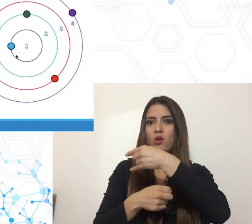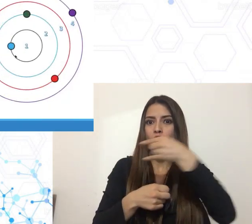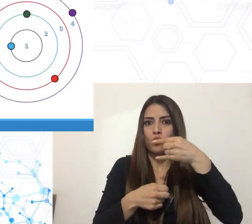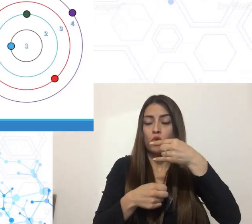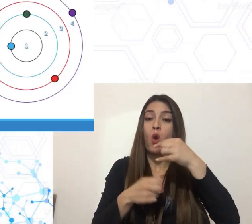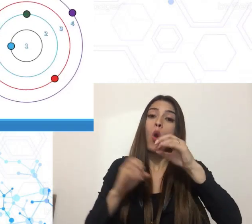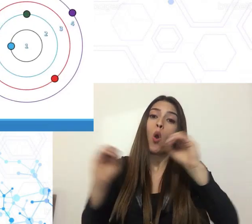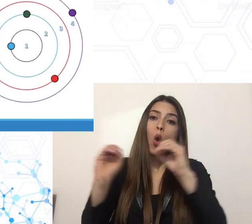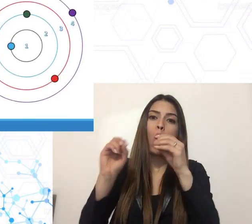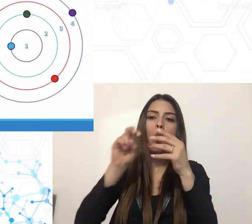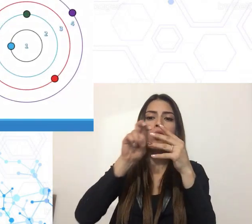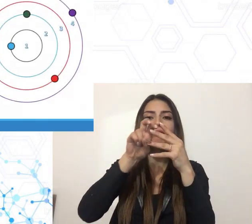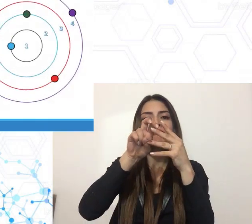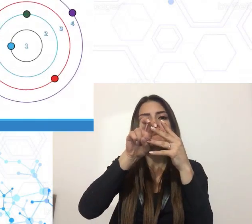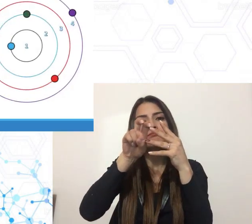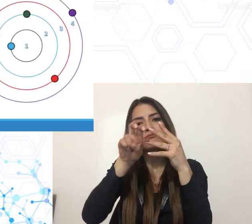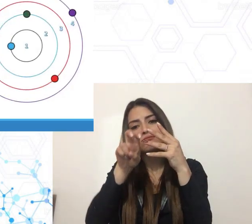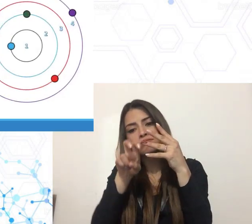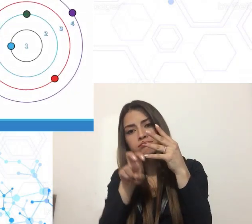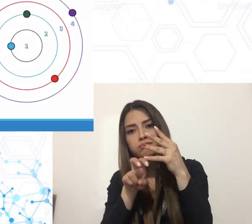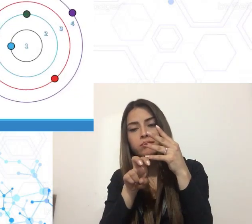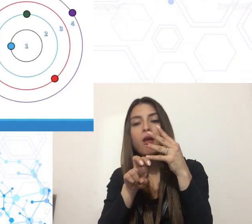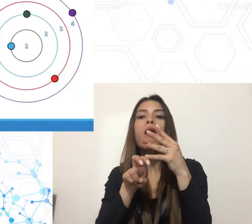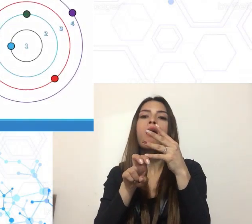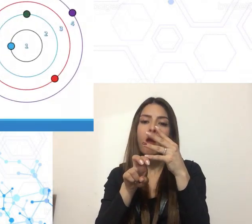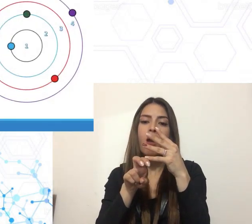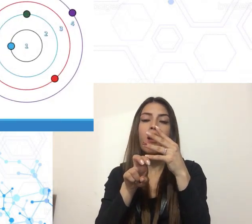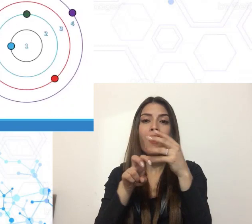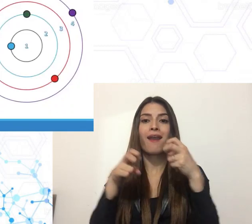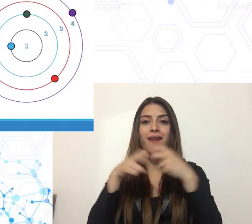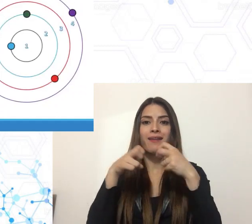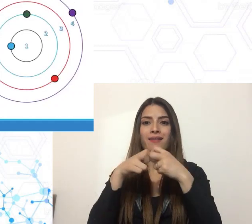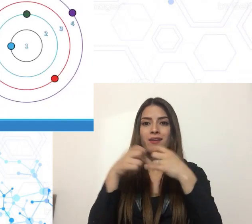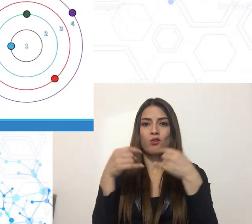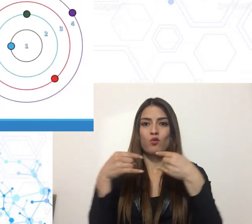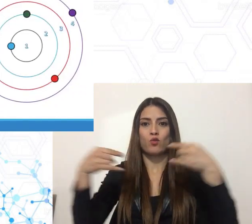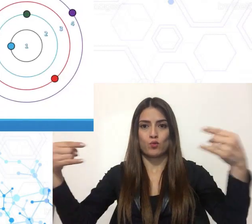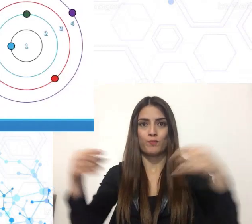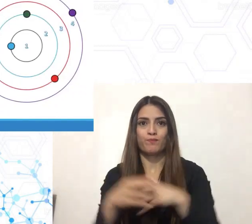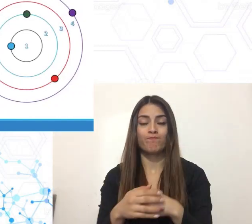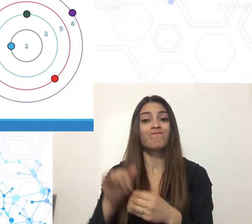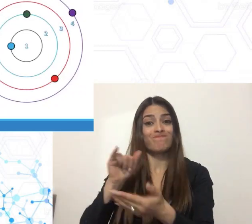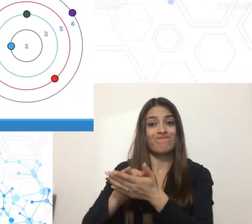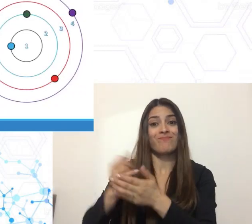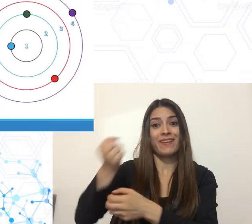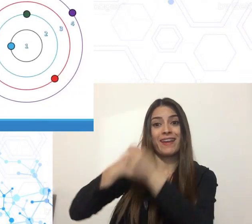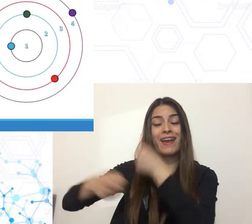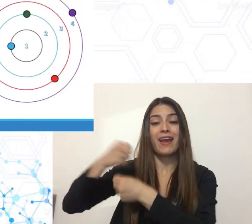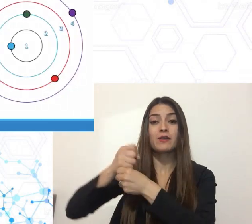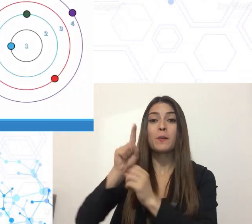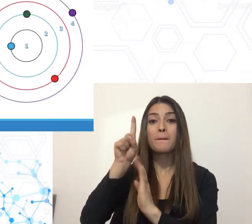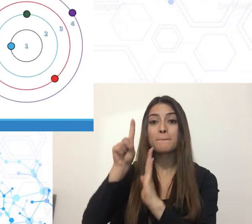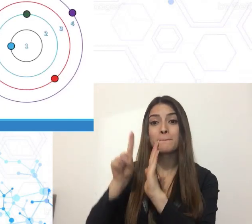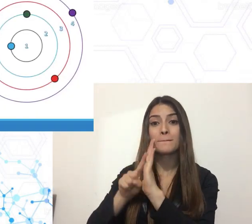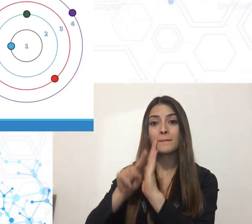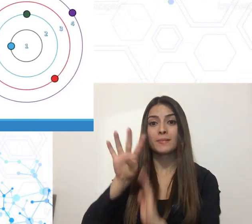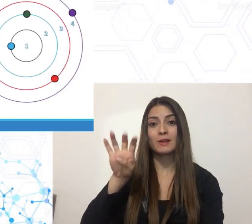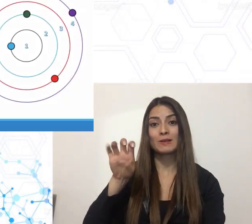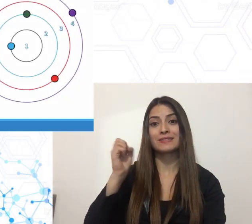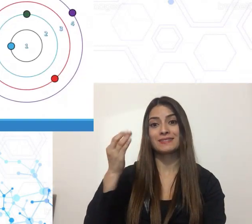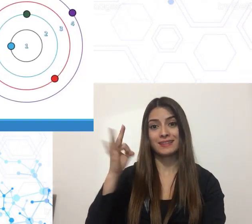Pero posteriormente a este modelo atómico de Bohr en 1913 aparece el modelo